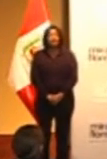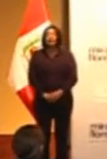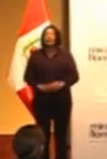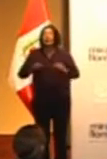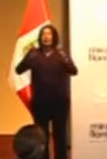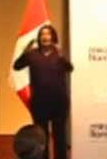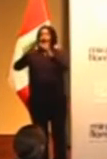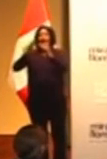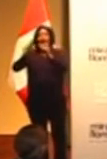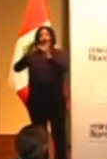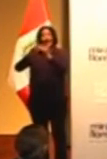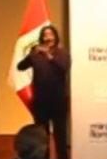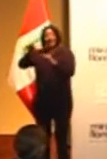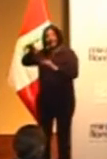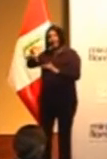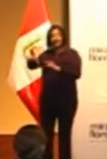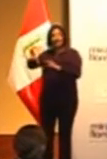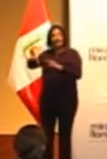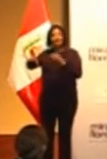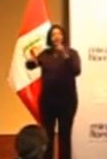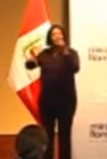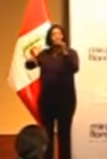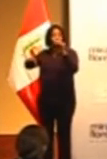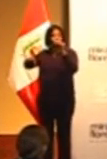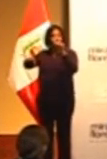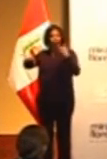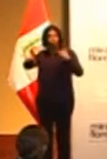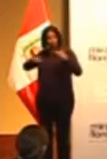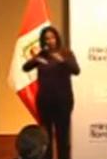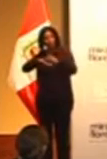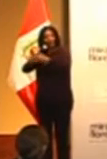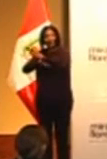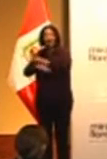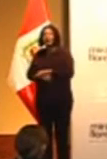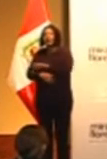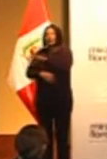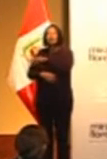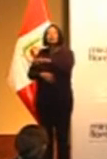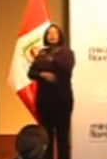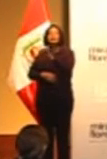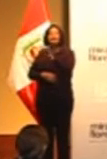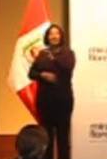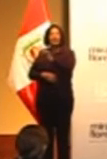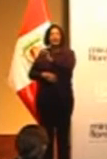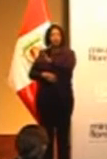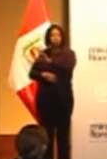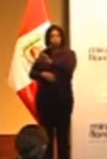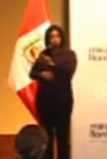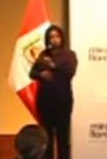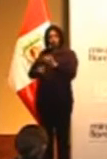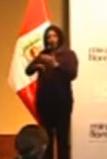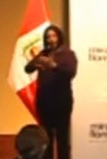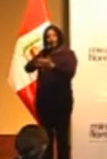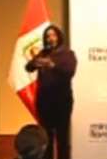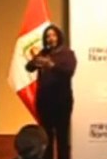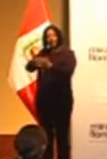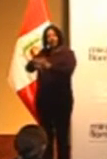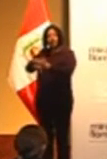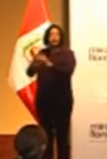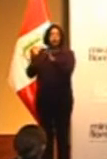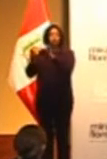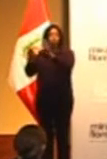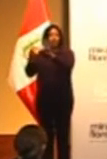La Casa de la Juventud Prolongada en Santa Cruz, en la calle Tovar, tiene un avance de un poquito más